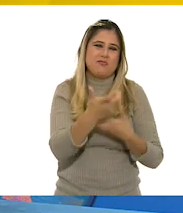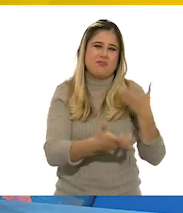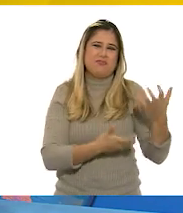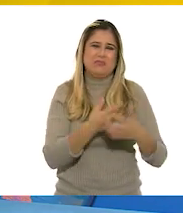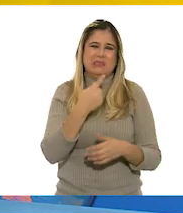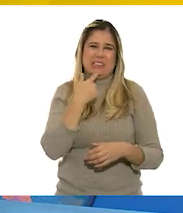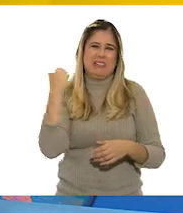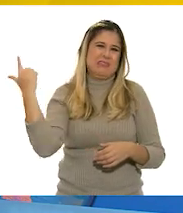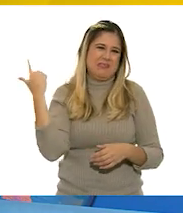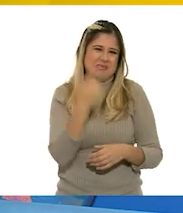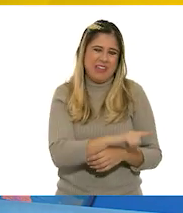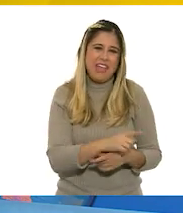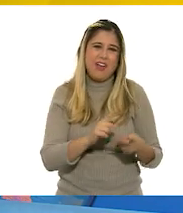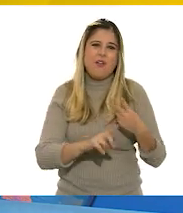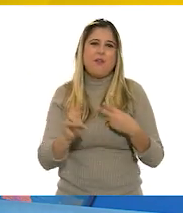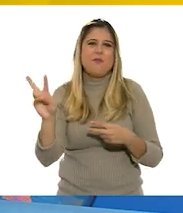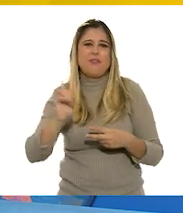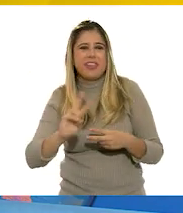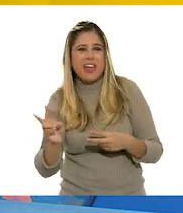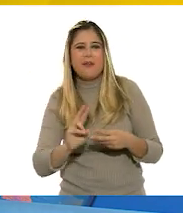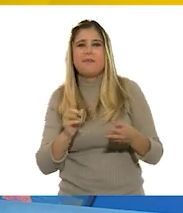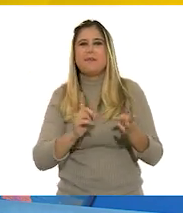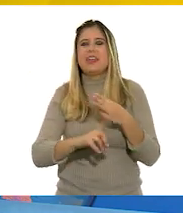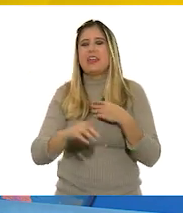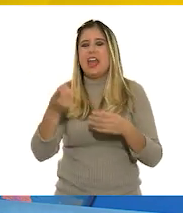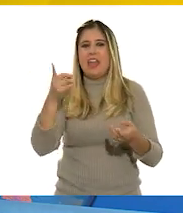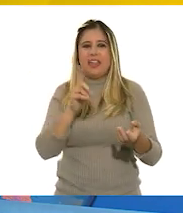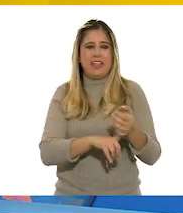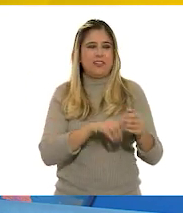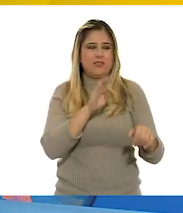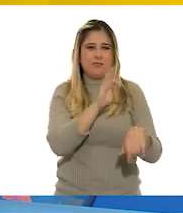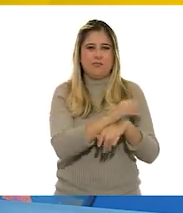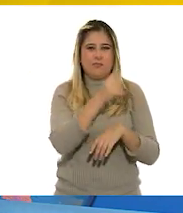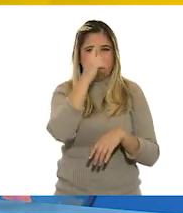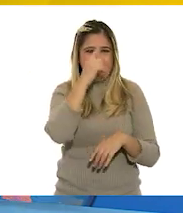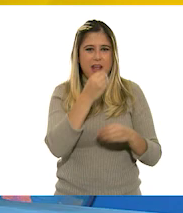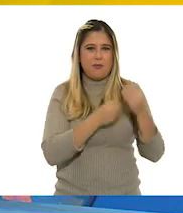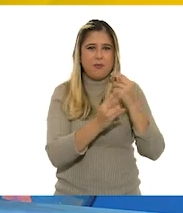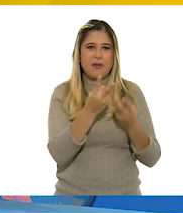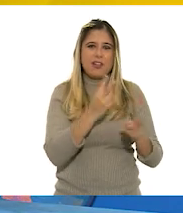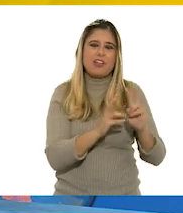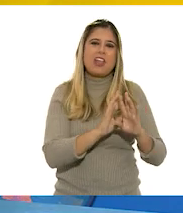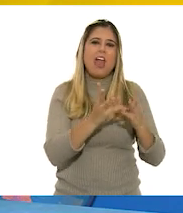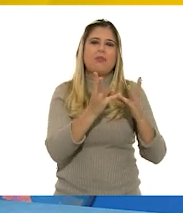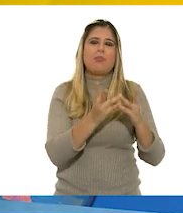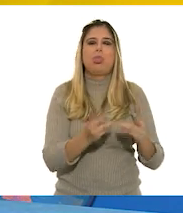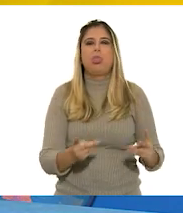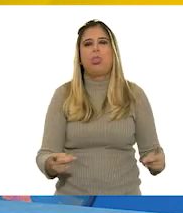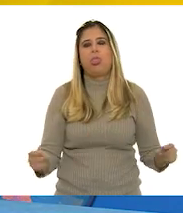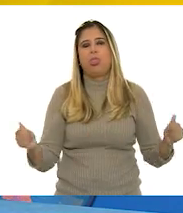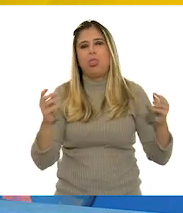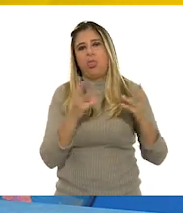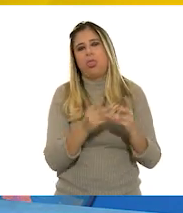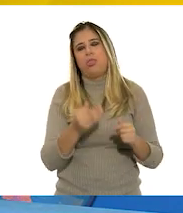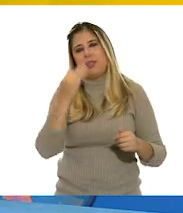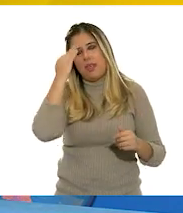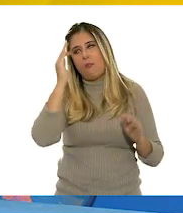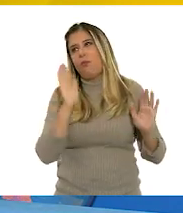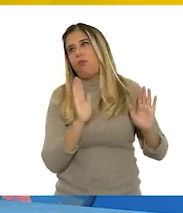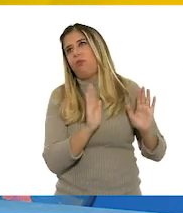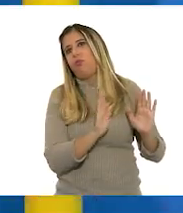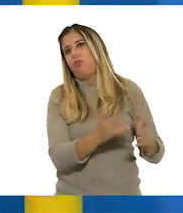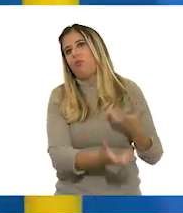desagradable. Además, las vitaminas y los minerales que me iban a beneficiar al consumirlas, pues ya se habían degradado después de tanto tiempo de